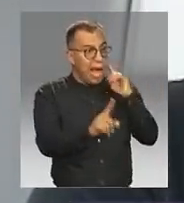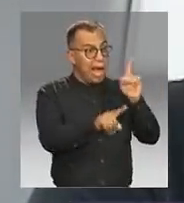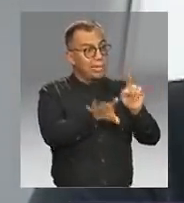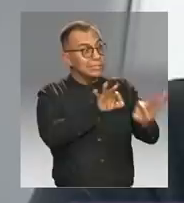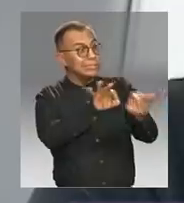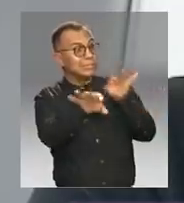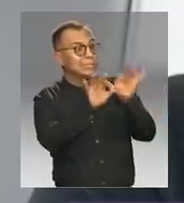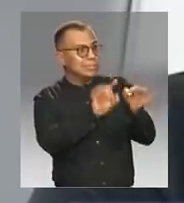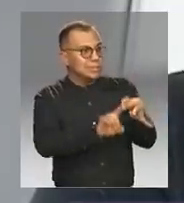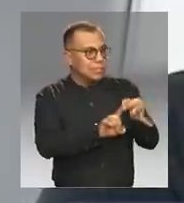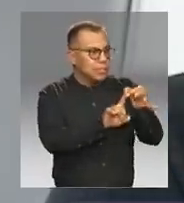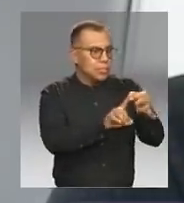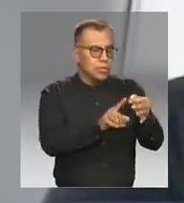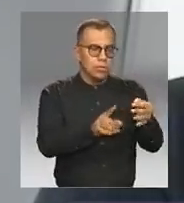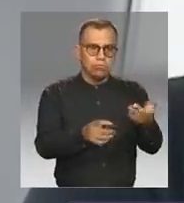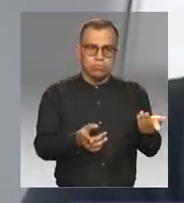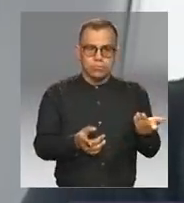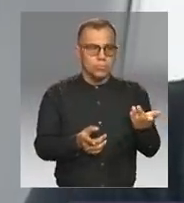Entonces,